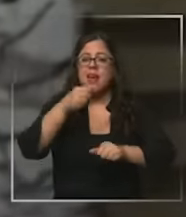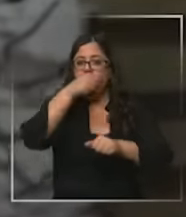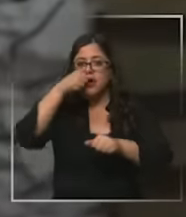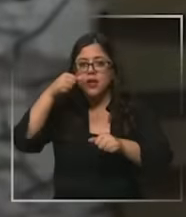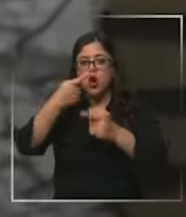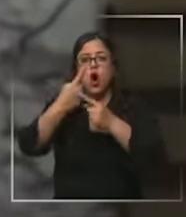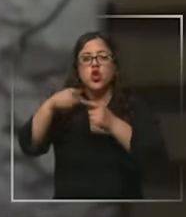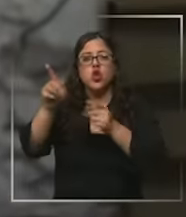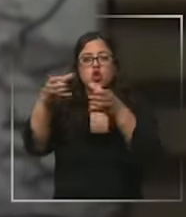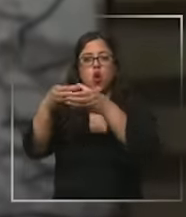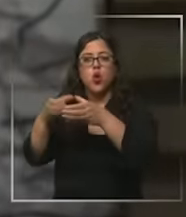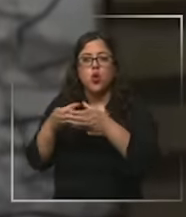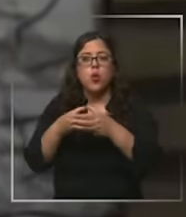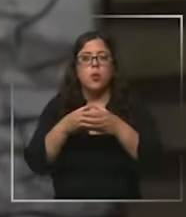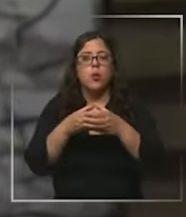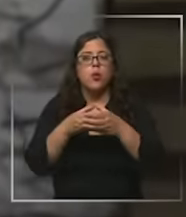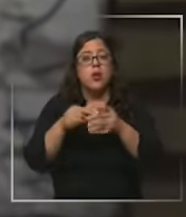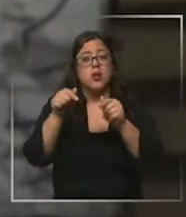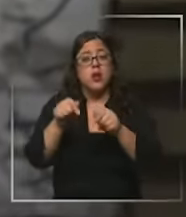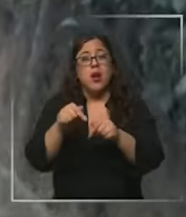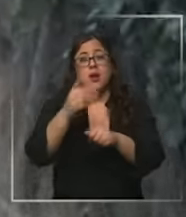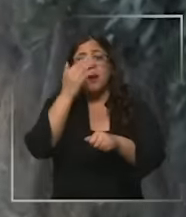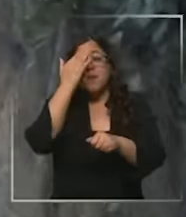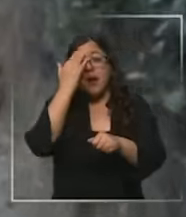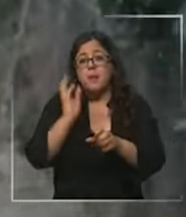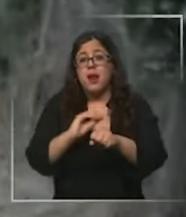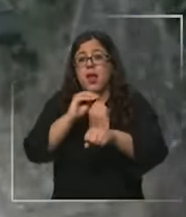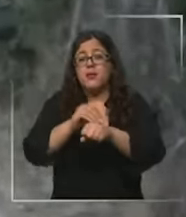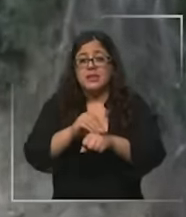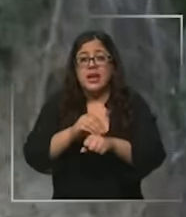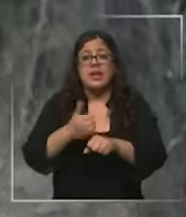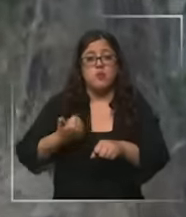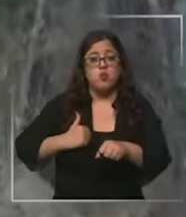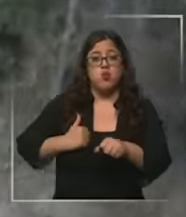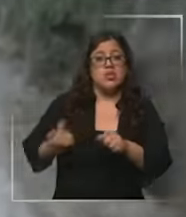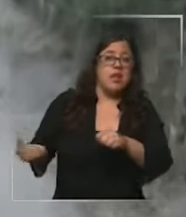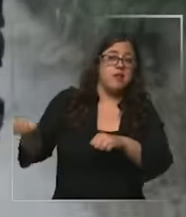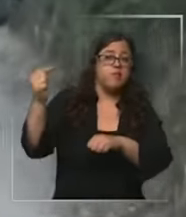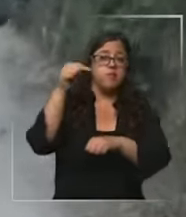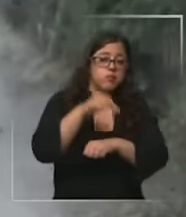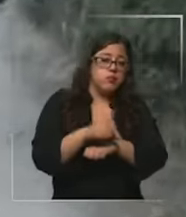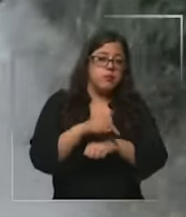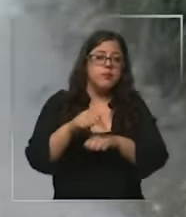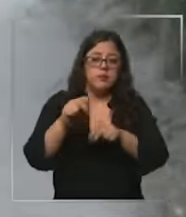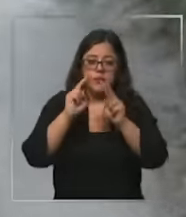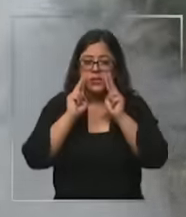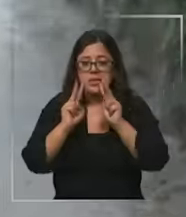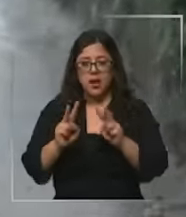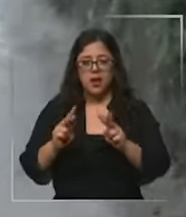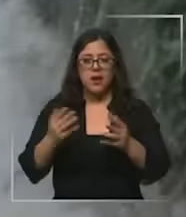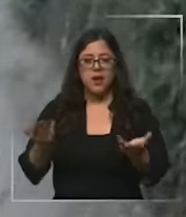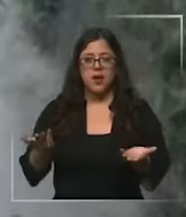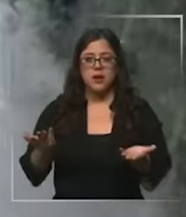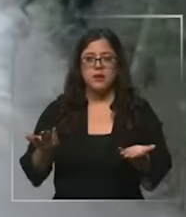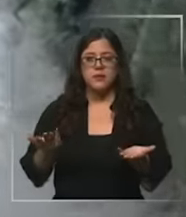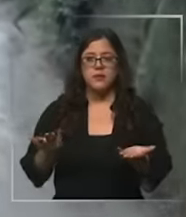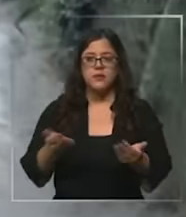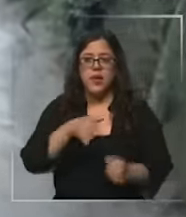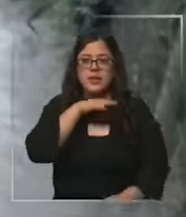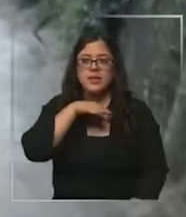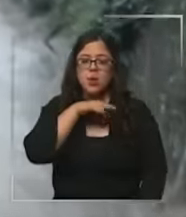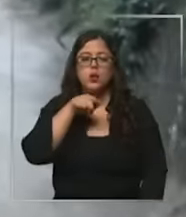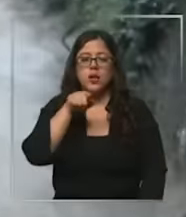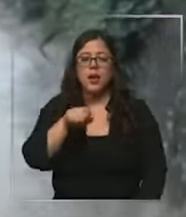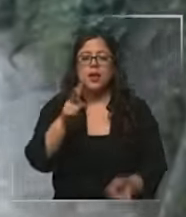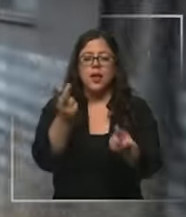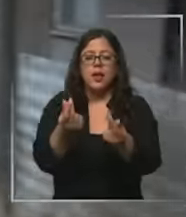narcos, esta vez inútiles para alertar la llegada de la policía. Está a la vista, ¿no es cierto?, cómo de una otra manera se utiliza